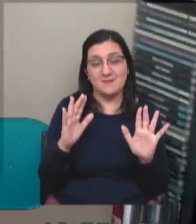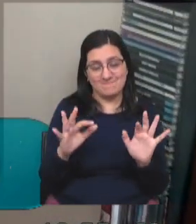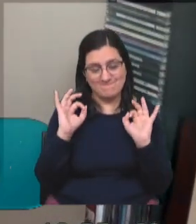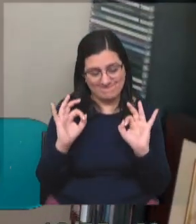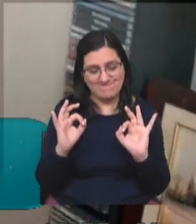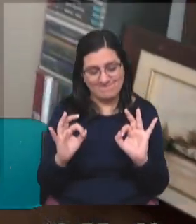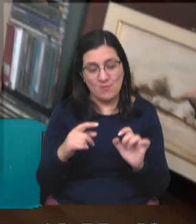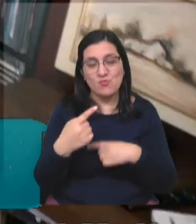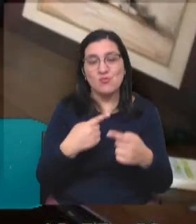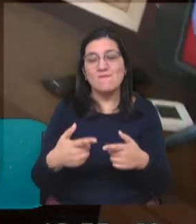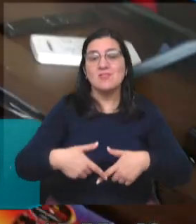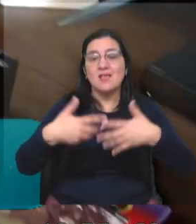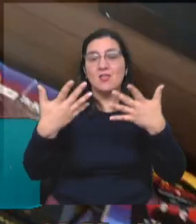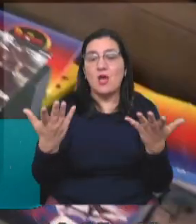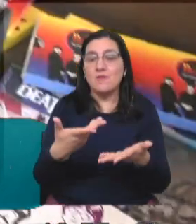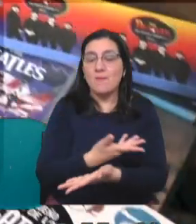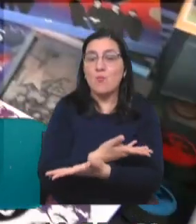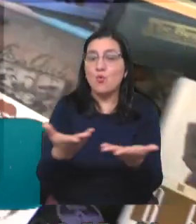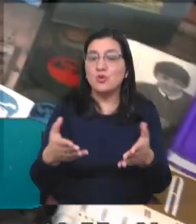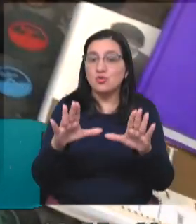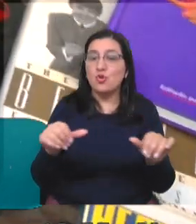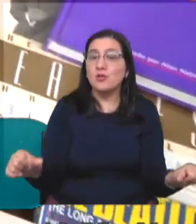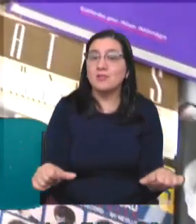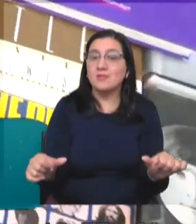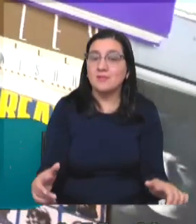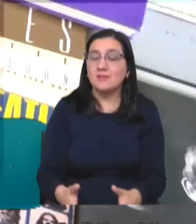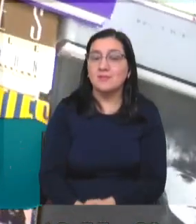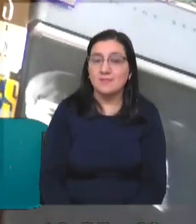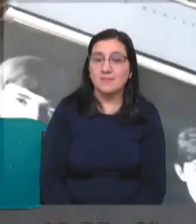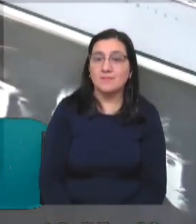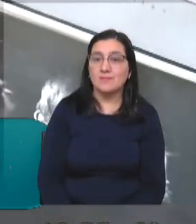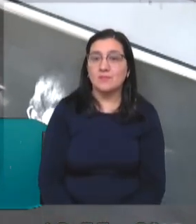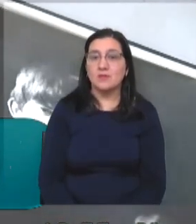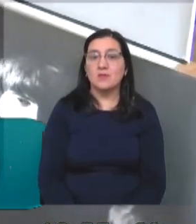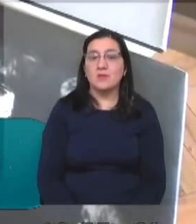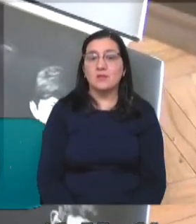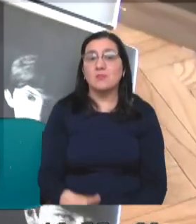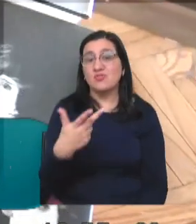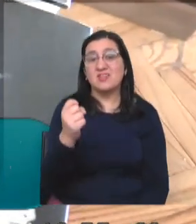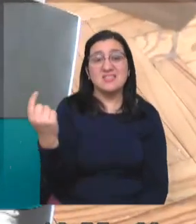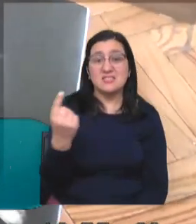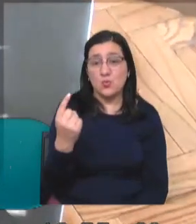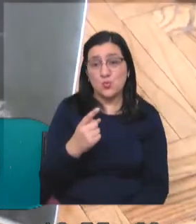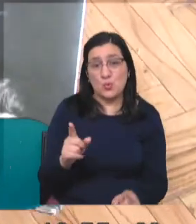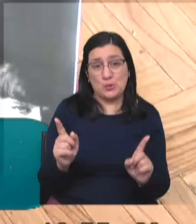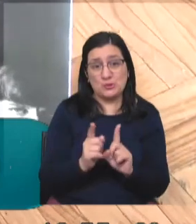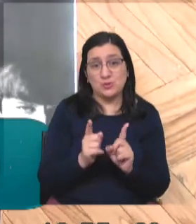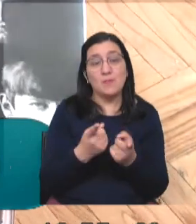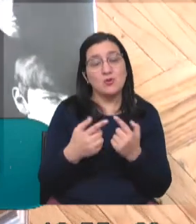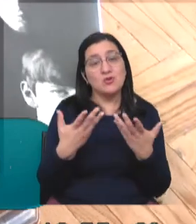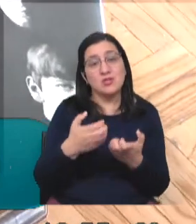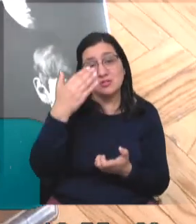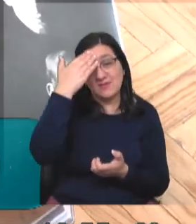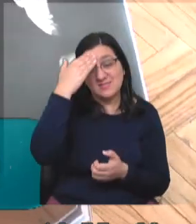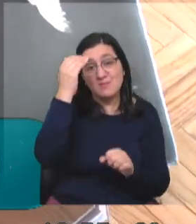vamos a seguir celebrando ahora Eric va a ir mostrando todo lo que tenés tenemos unos 30 nada segunditos que ya nos tenemos que ir a la tanda pero Quiero saber